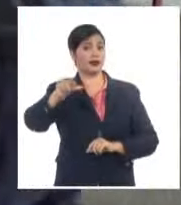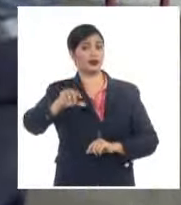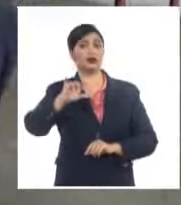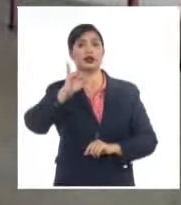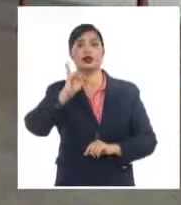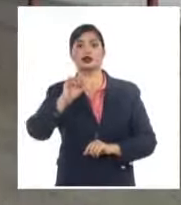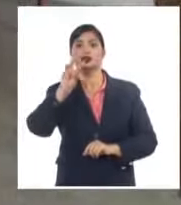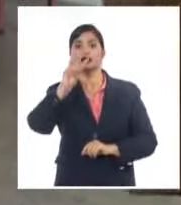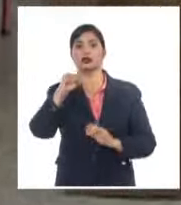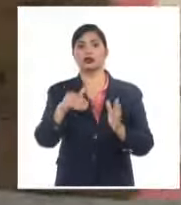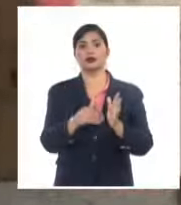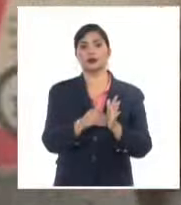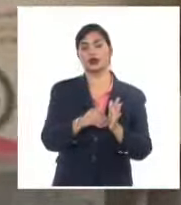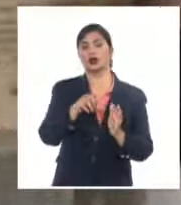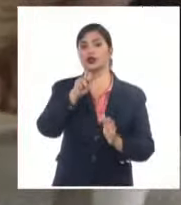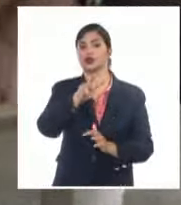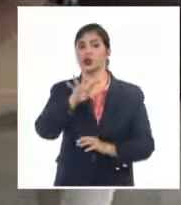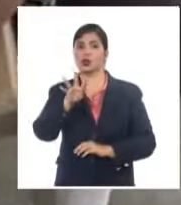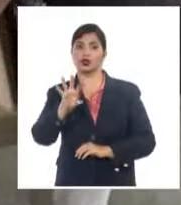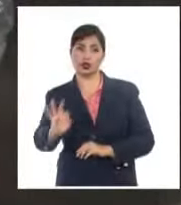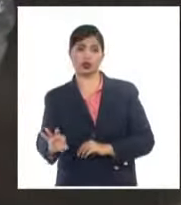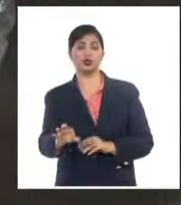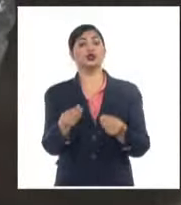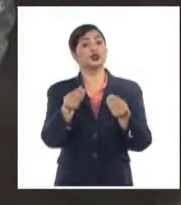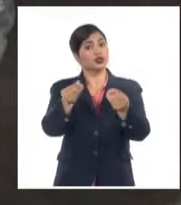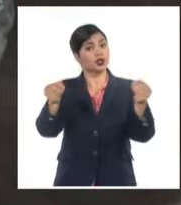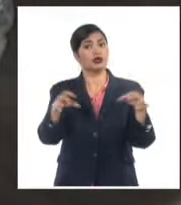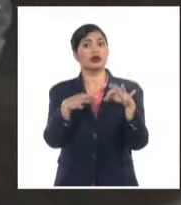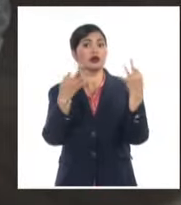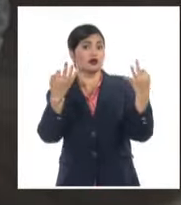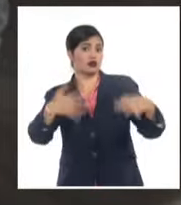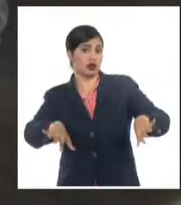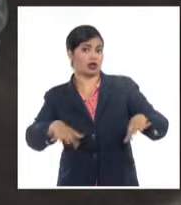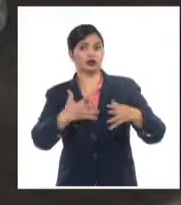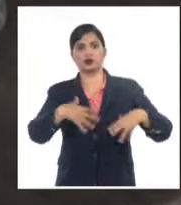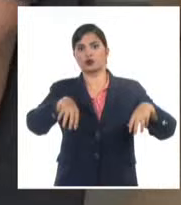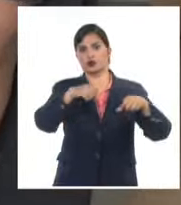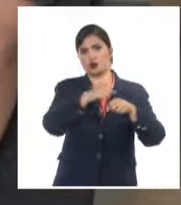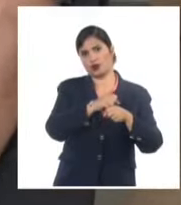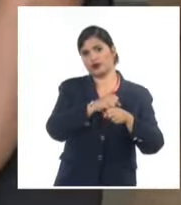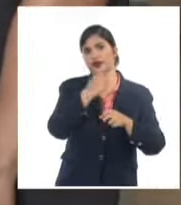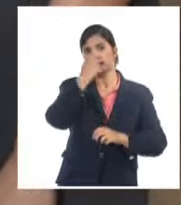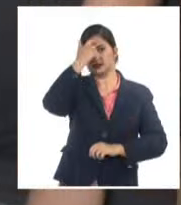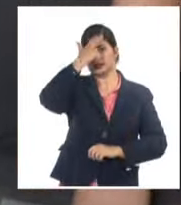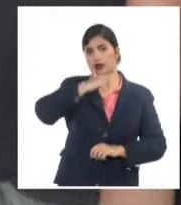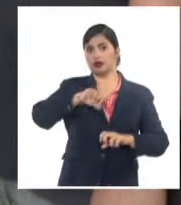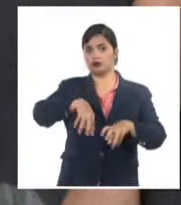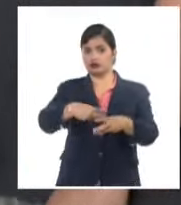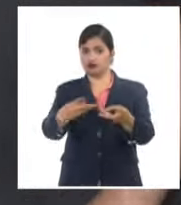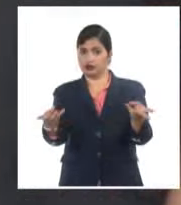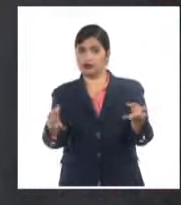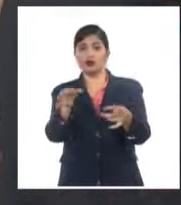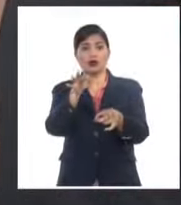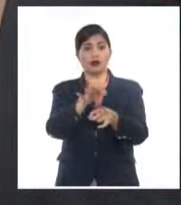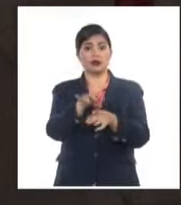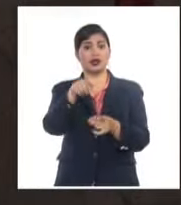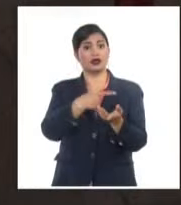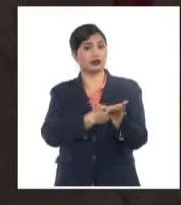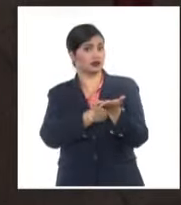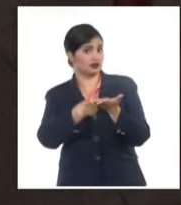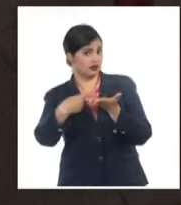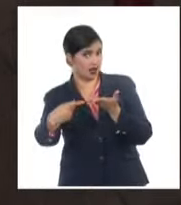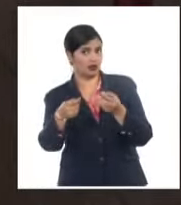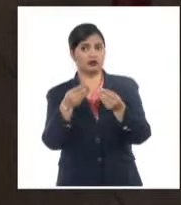63.248 comensales recibirán gratuitamente el módulo. En Ciego de Ávila, su distribución comenzó esta semana y ya han